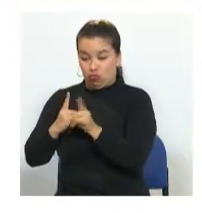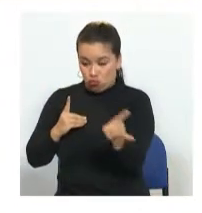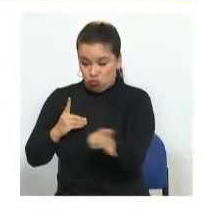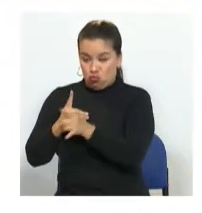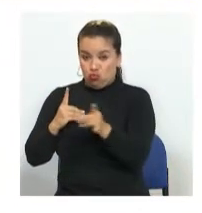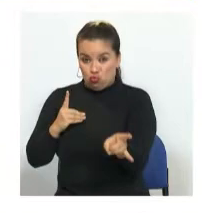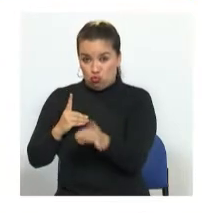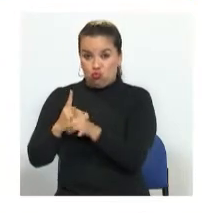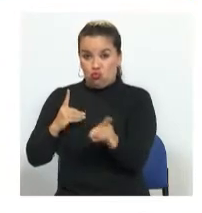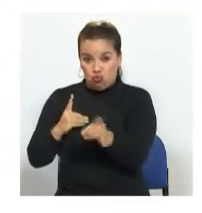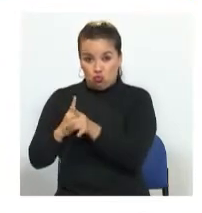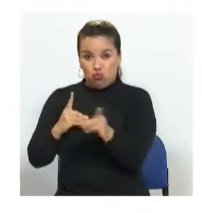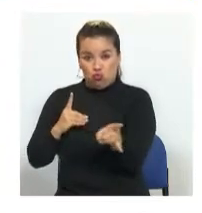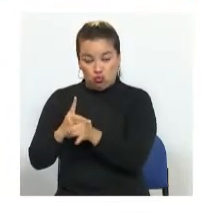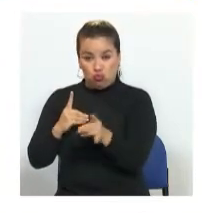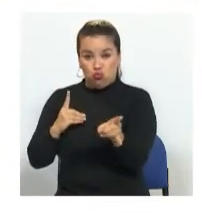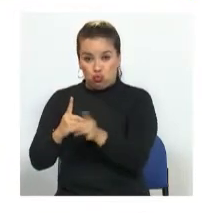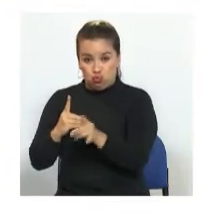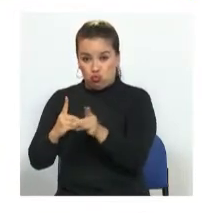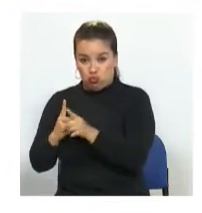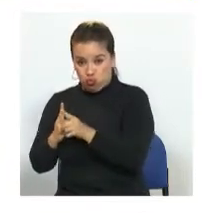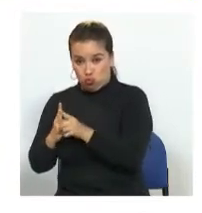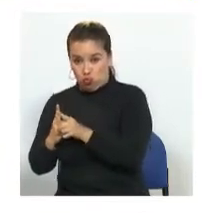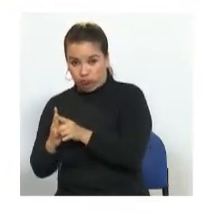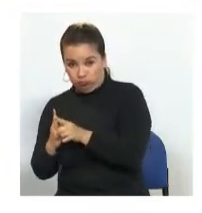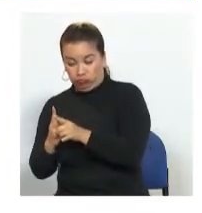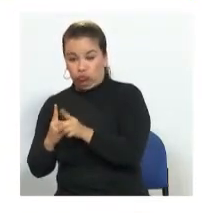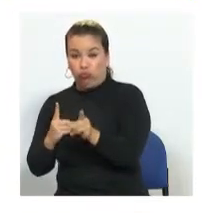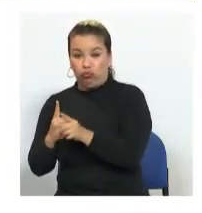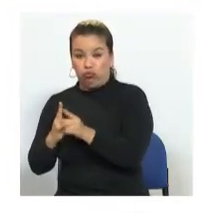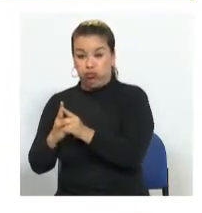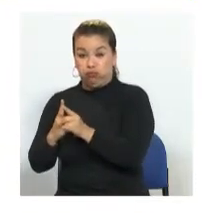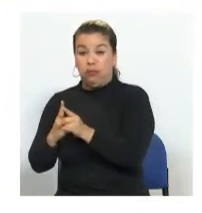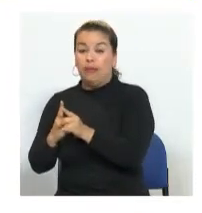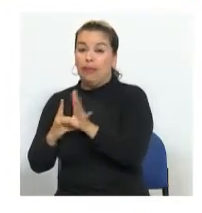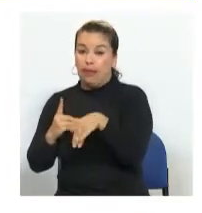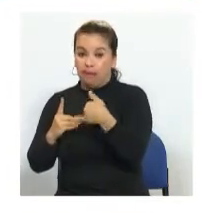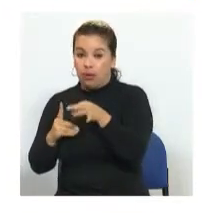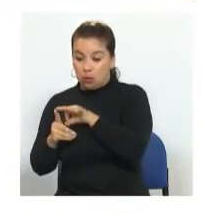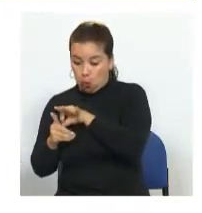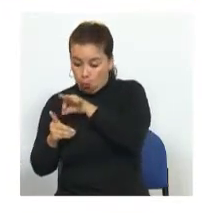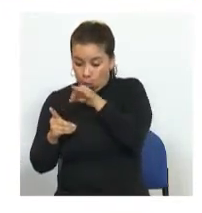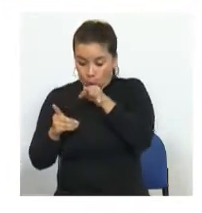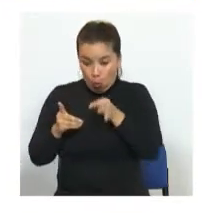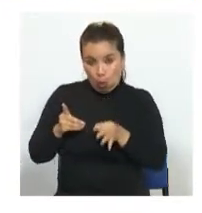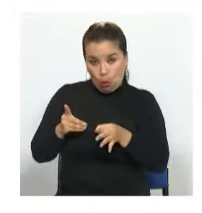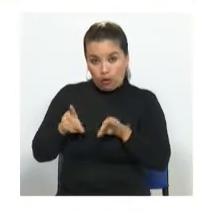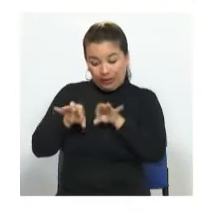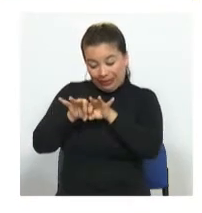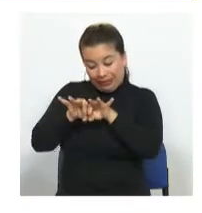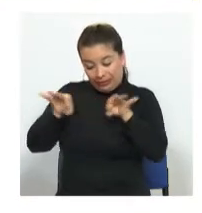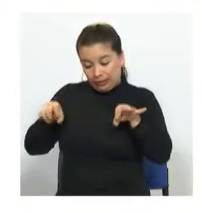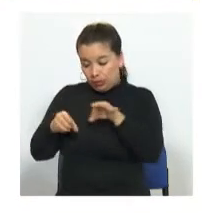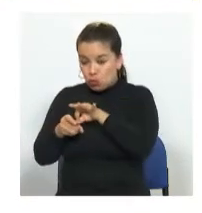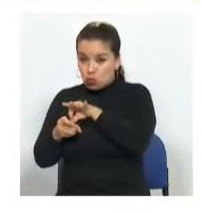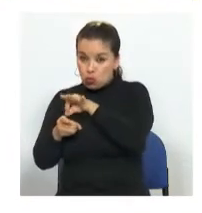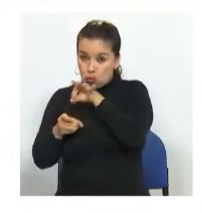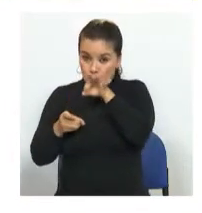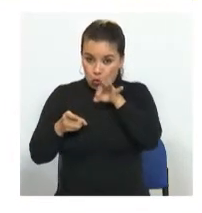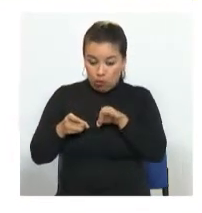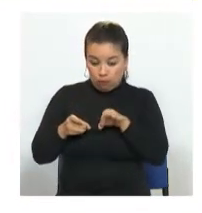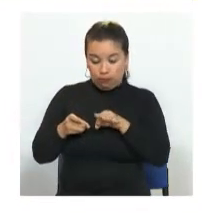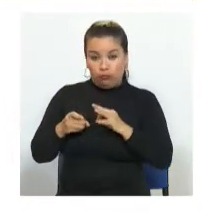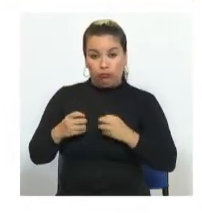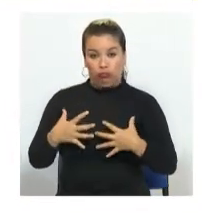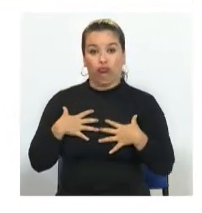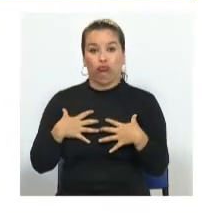aurícula derecha, pasa al ventrículo derecho y a través de una de estas arterias, que es la arteria pulmonar, viaja hacia los pulmones a